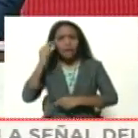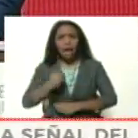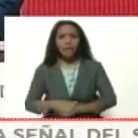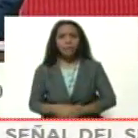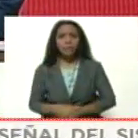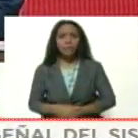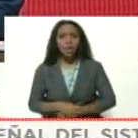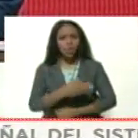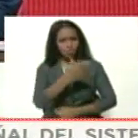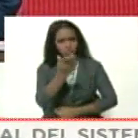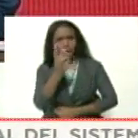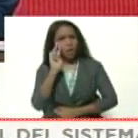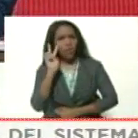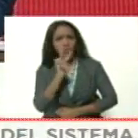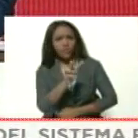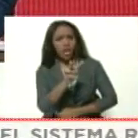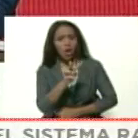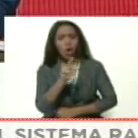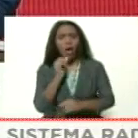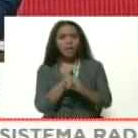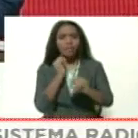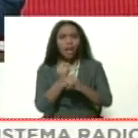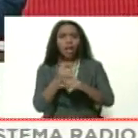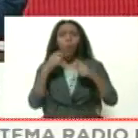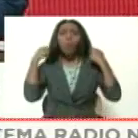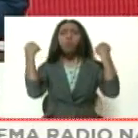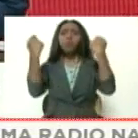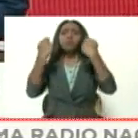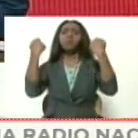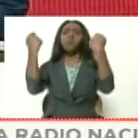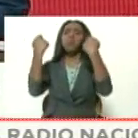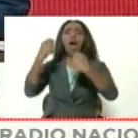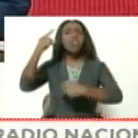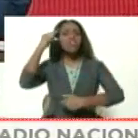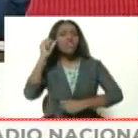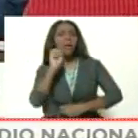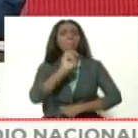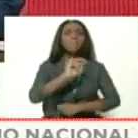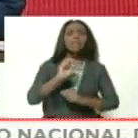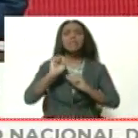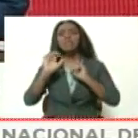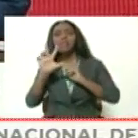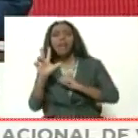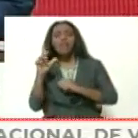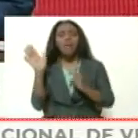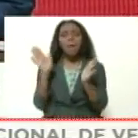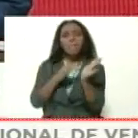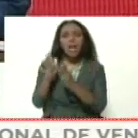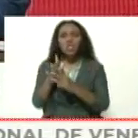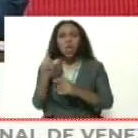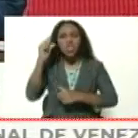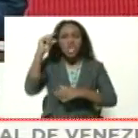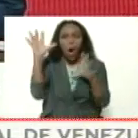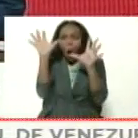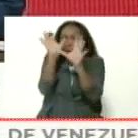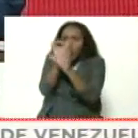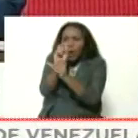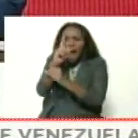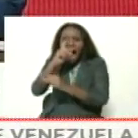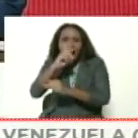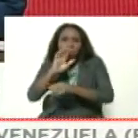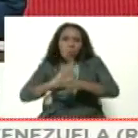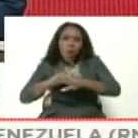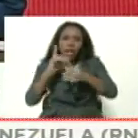sé si ustedes vieron que en redes sociales empezaron con una campaña, el día 23 de marzo va a ser el día más oscuro del año porque es la